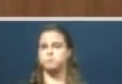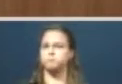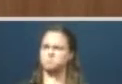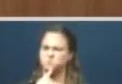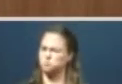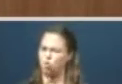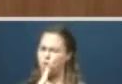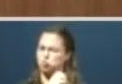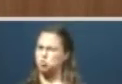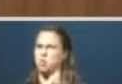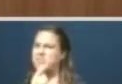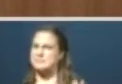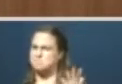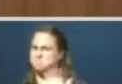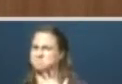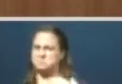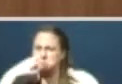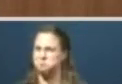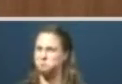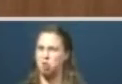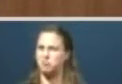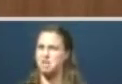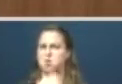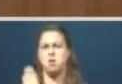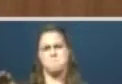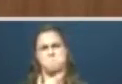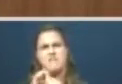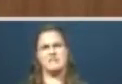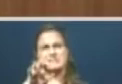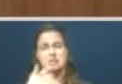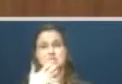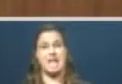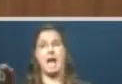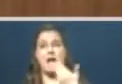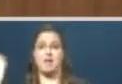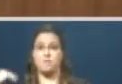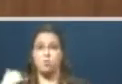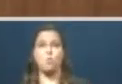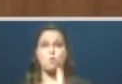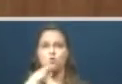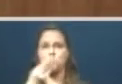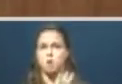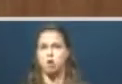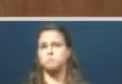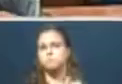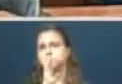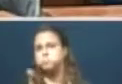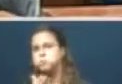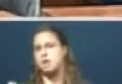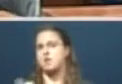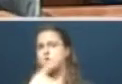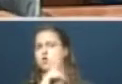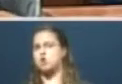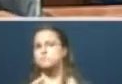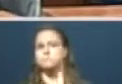oscuro y falto de transparencia de rígido desleal perjudicial para castilla y león' frente al modelo precedente con variables que no responden a nuestras peculiaridades